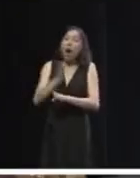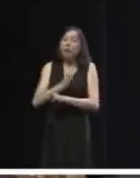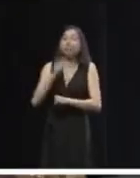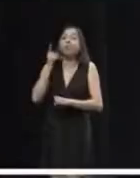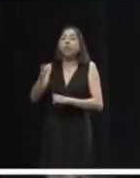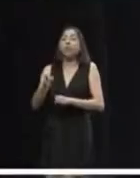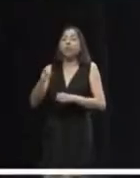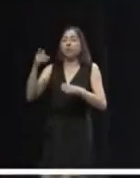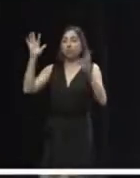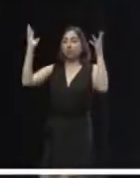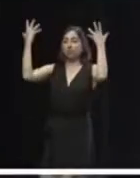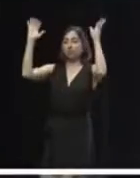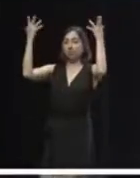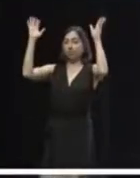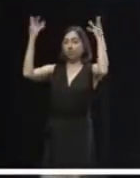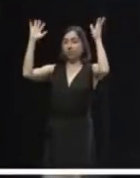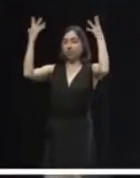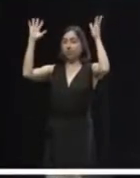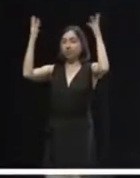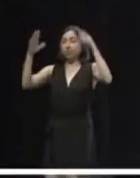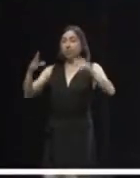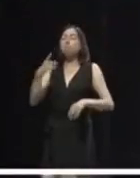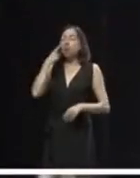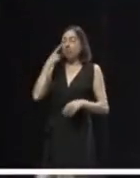elecciones en nuestro país.